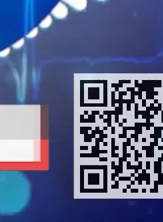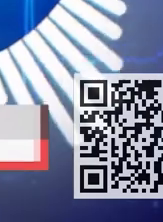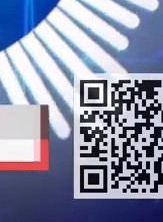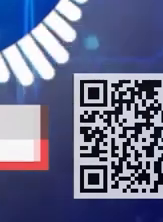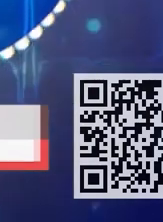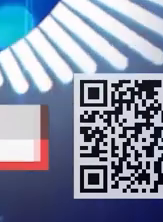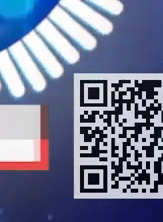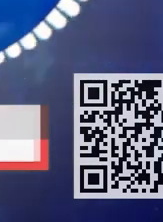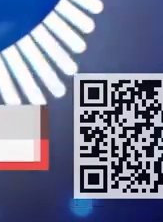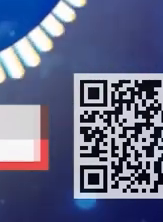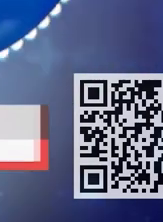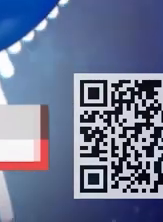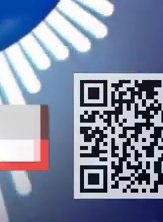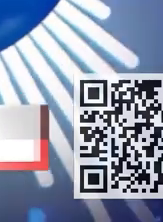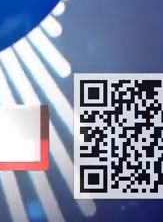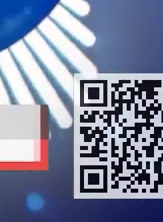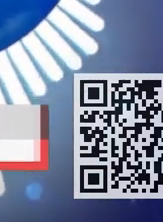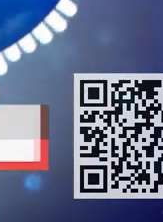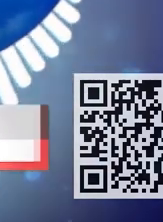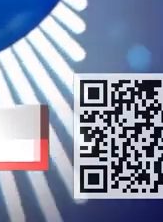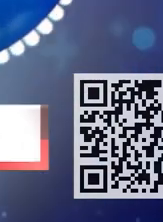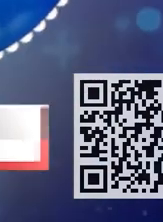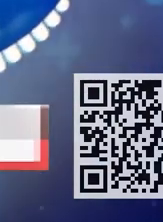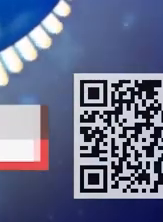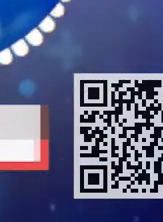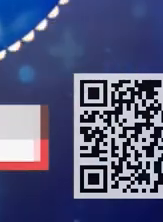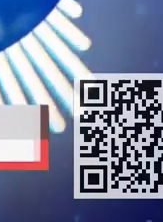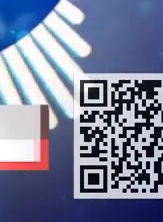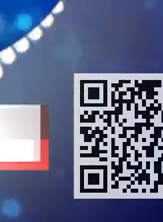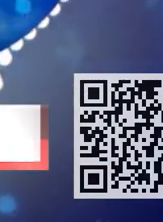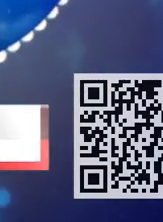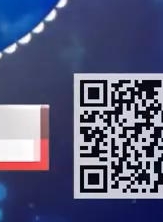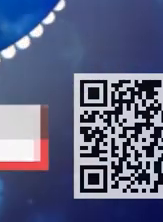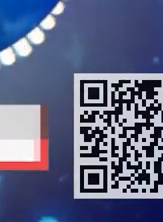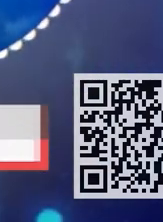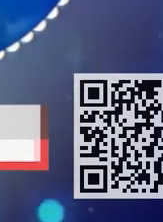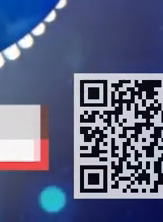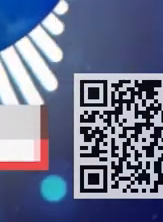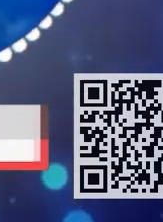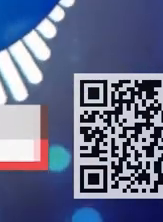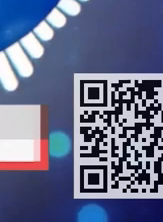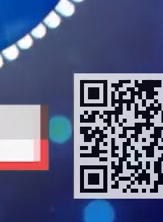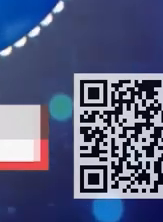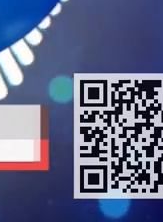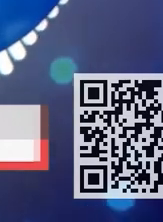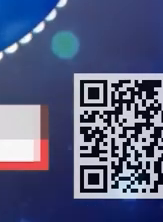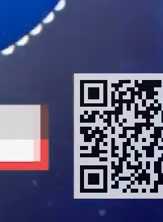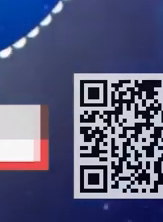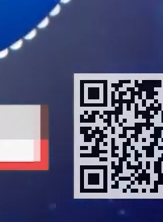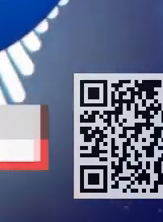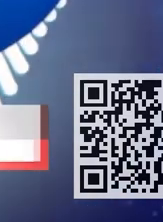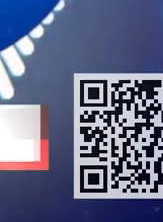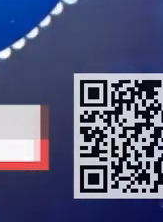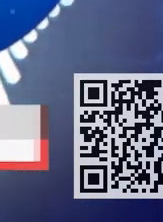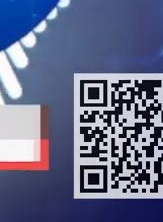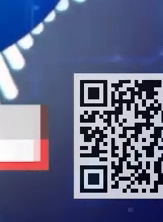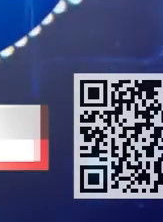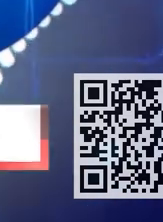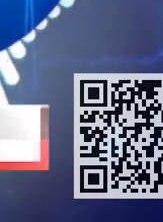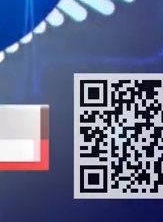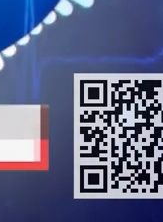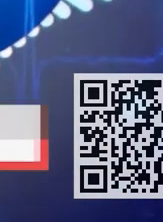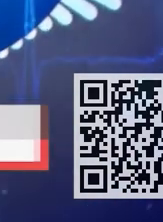Lo cual también uno entiende que está un poco amortiguado por esa famosa luna de miel, esos primeros 100 días de gestión en donde